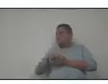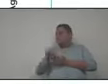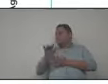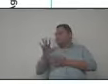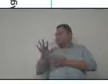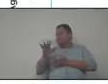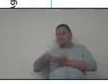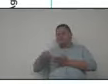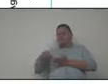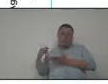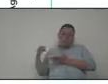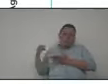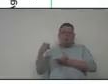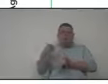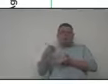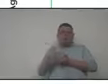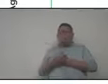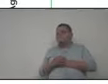contratos.